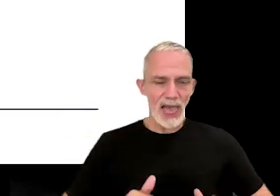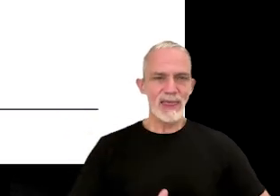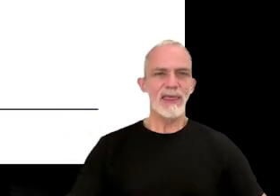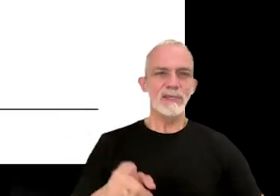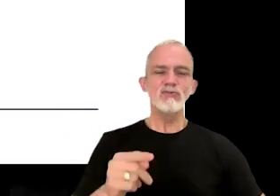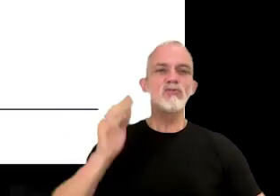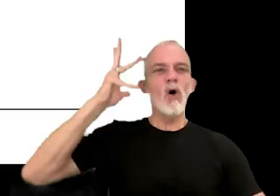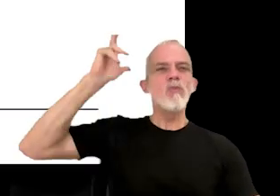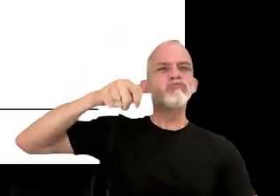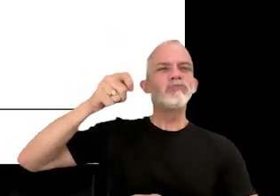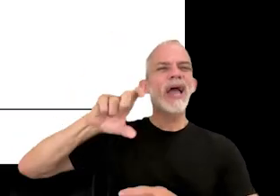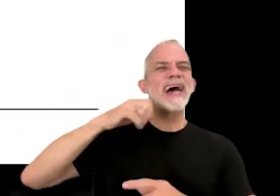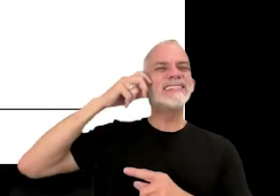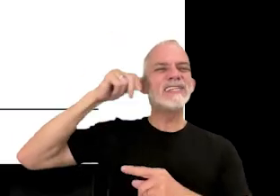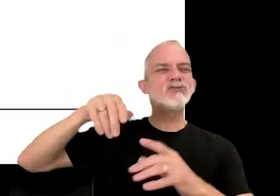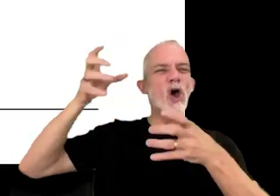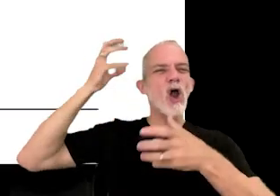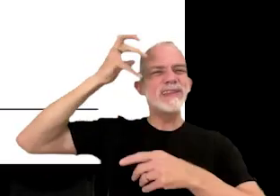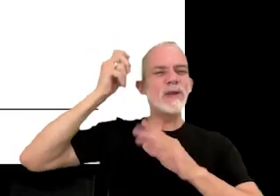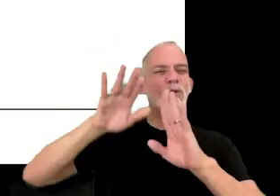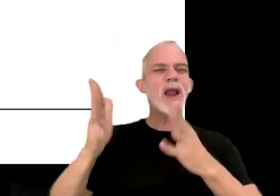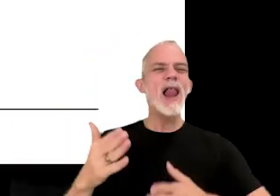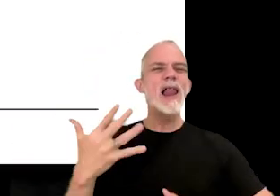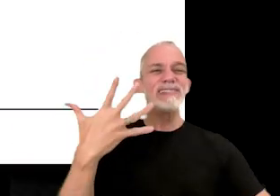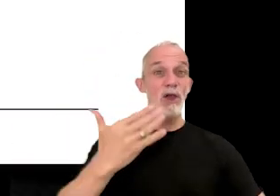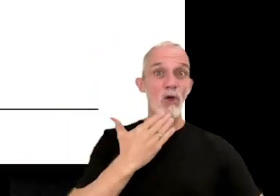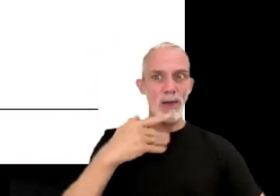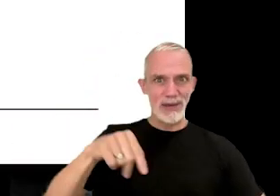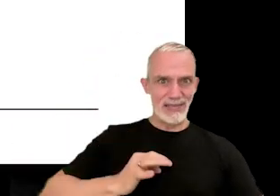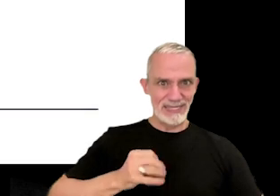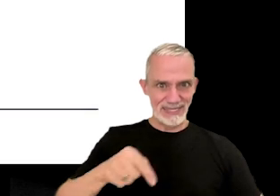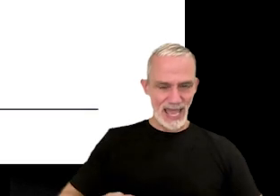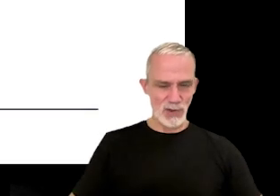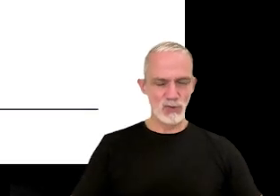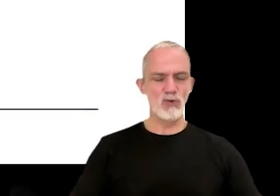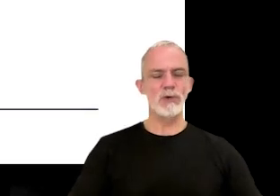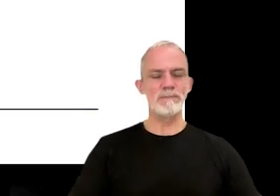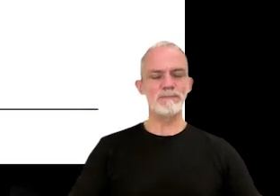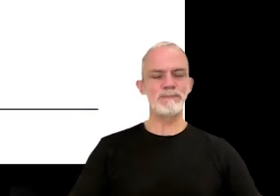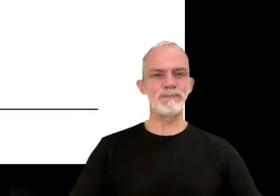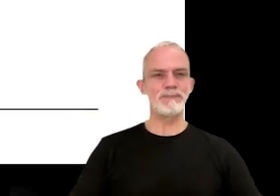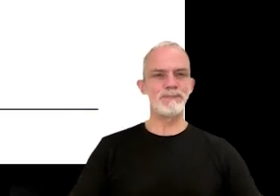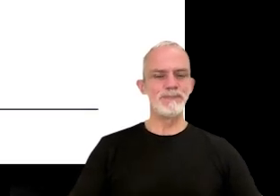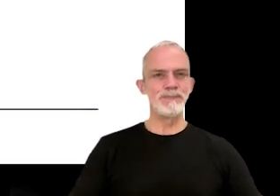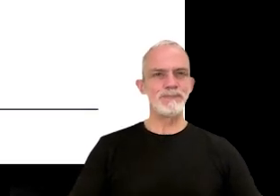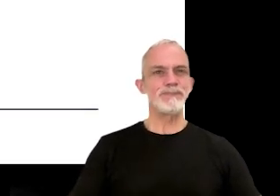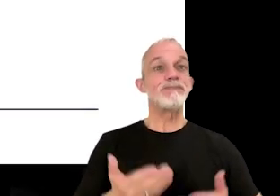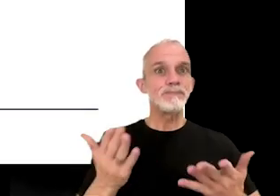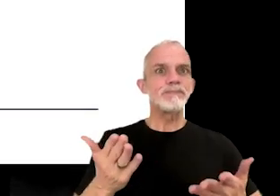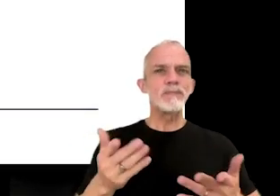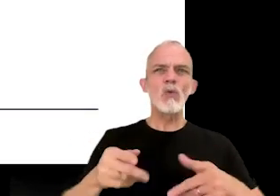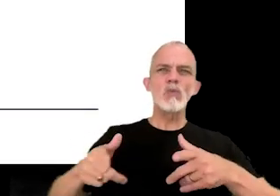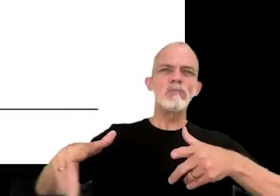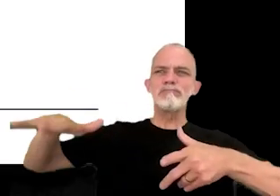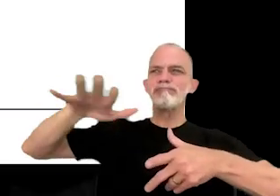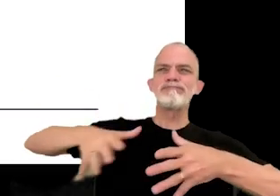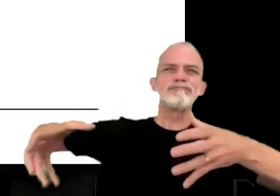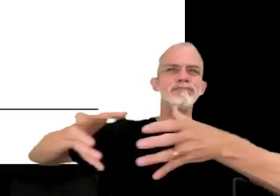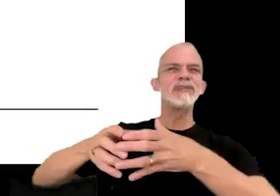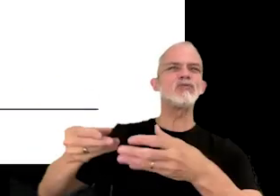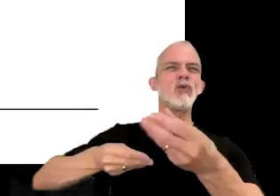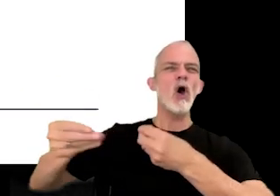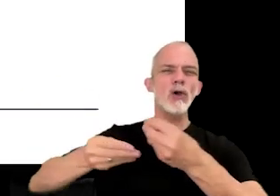fallo de casación del 5 de abril de este año. Em, Era un estudio contable